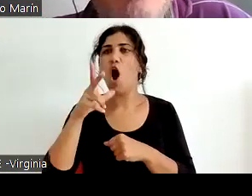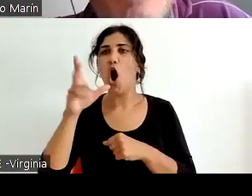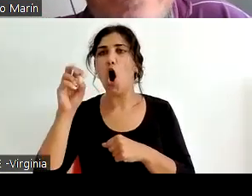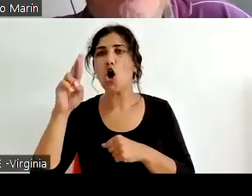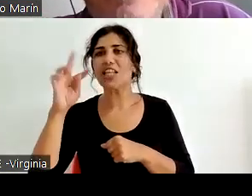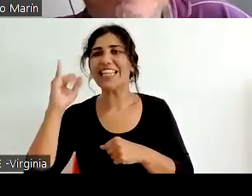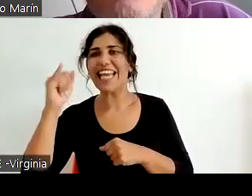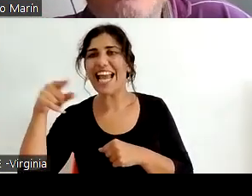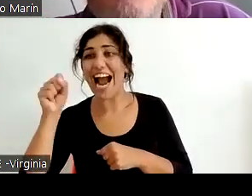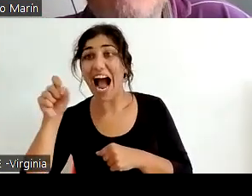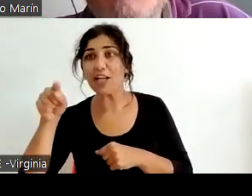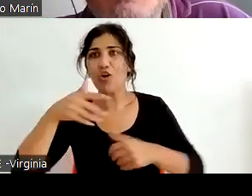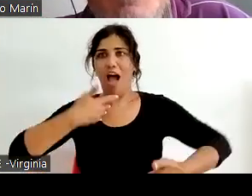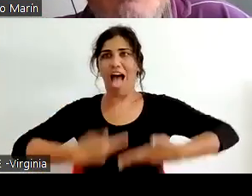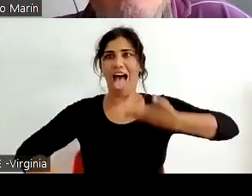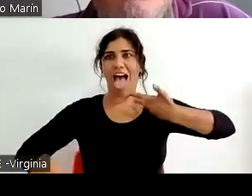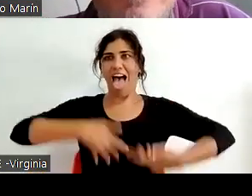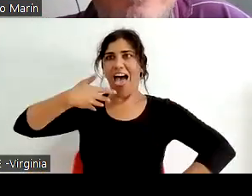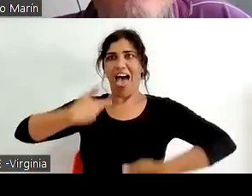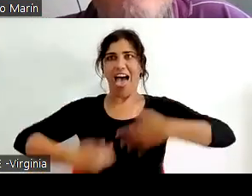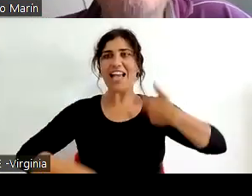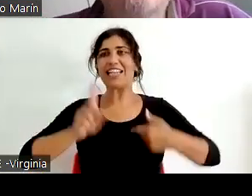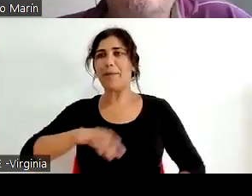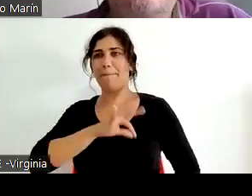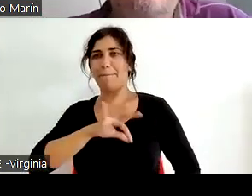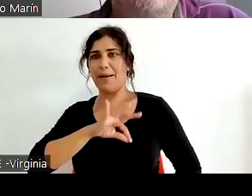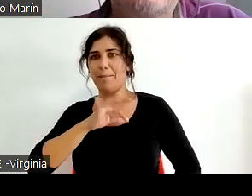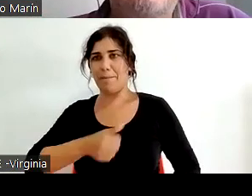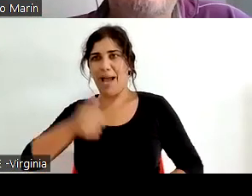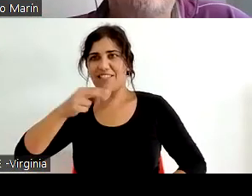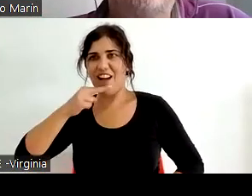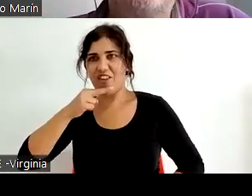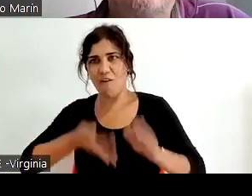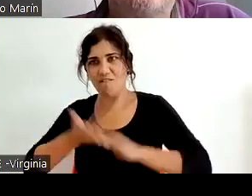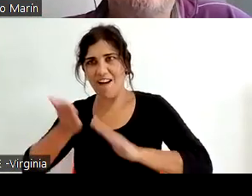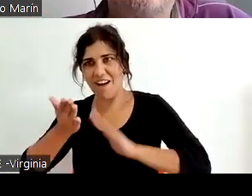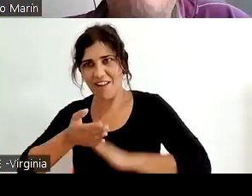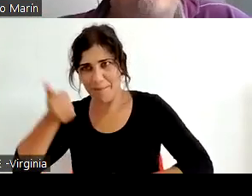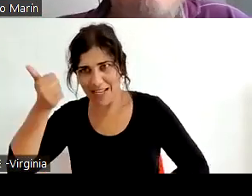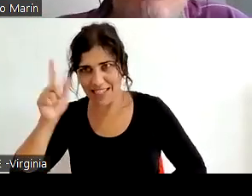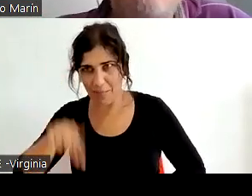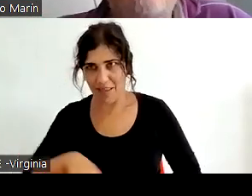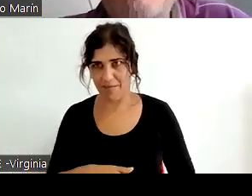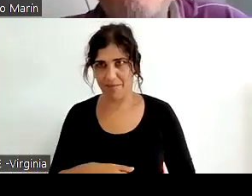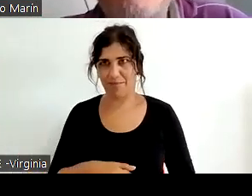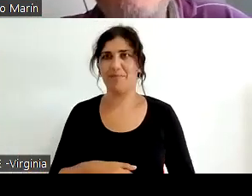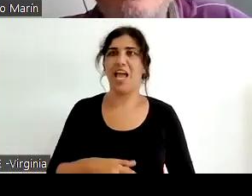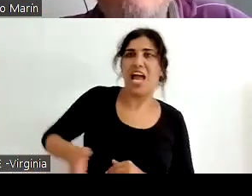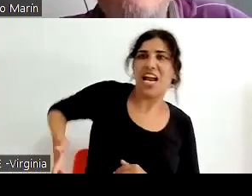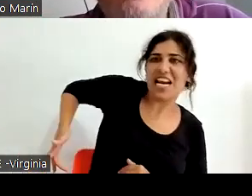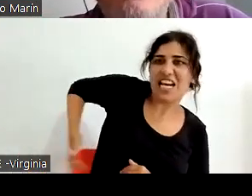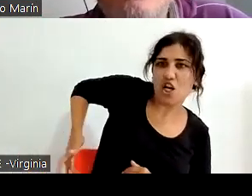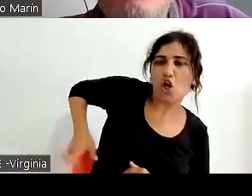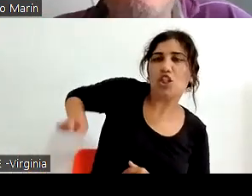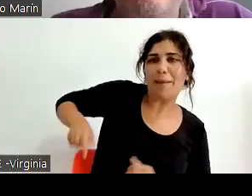ortiga es fundamentalmente más drenante, ayuda al riñón a, em, a adecuar un poco la pérdida de